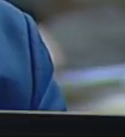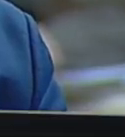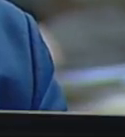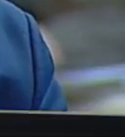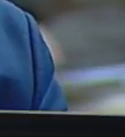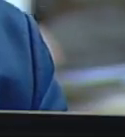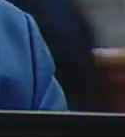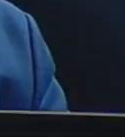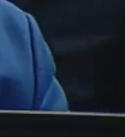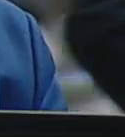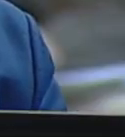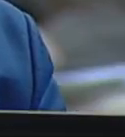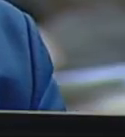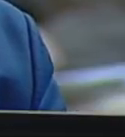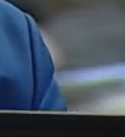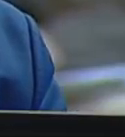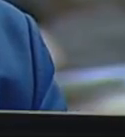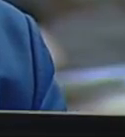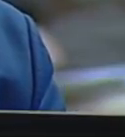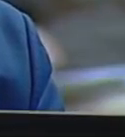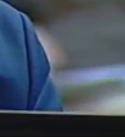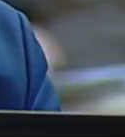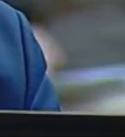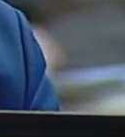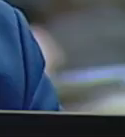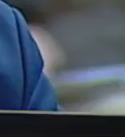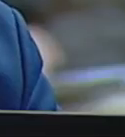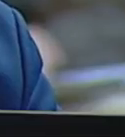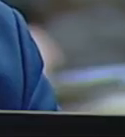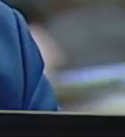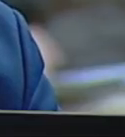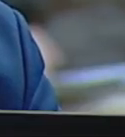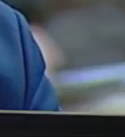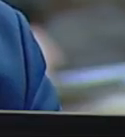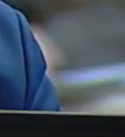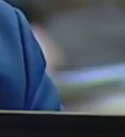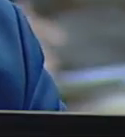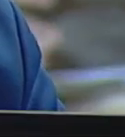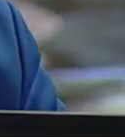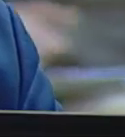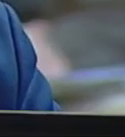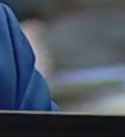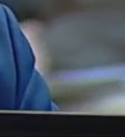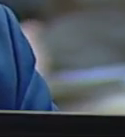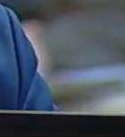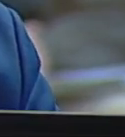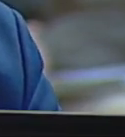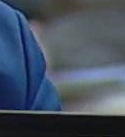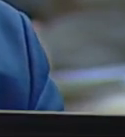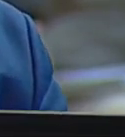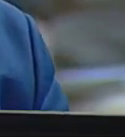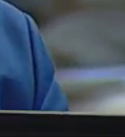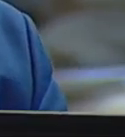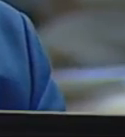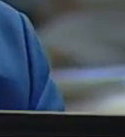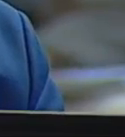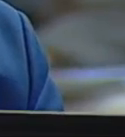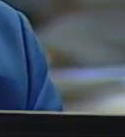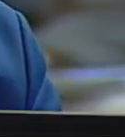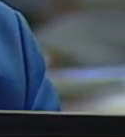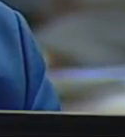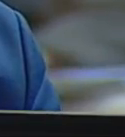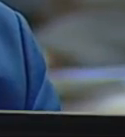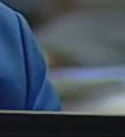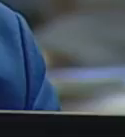constituidas como consecuencia o efecto de determinados contratos entre